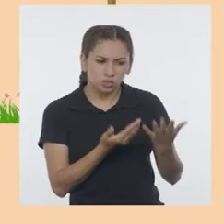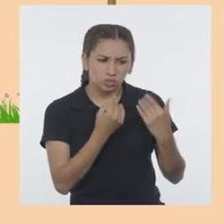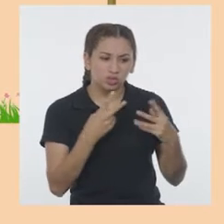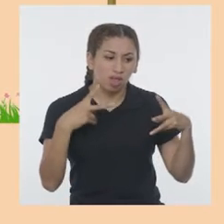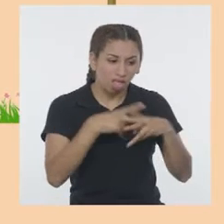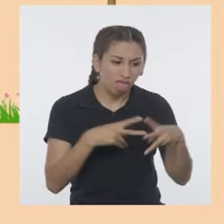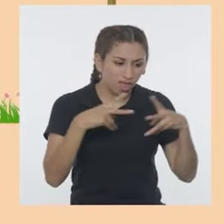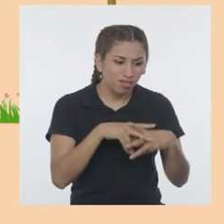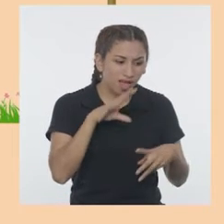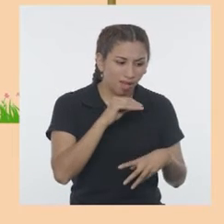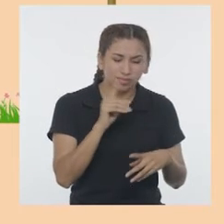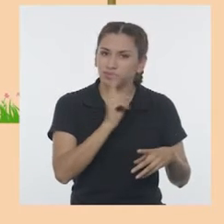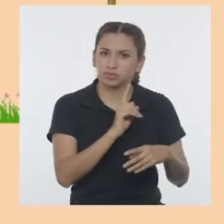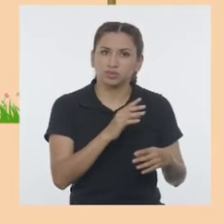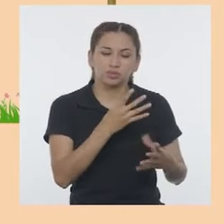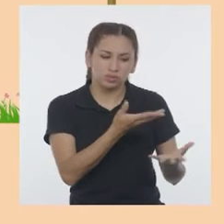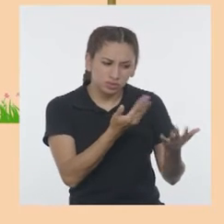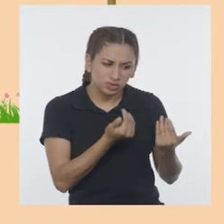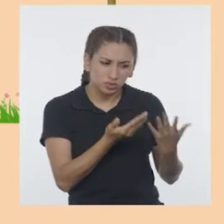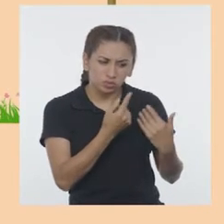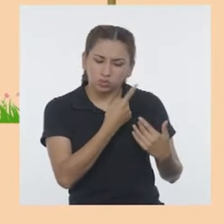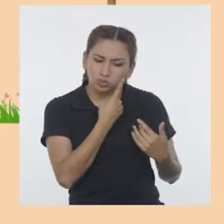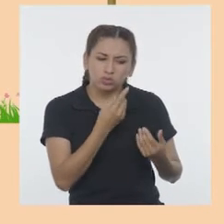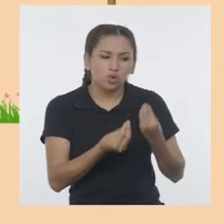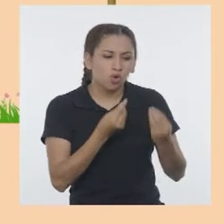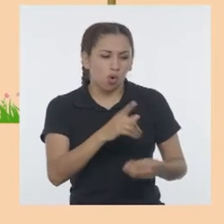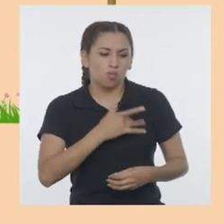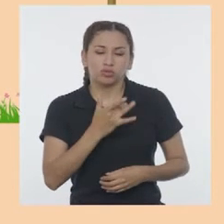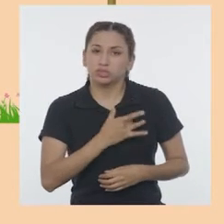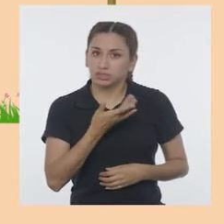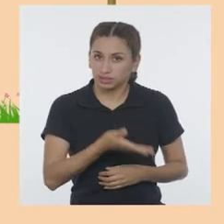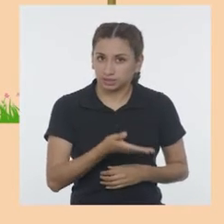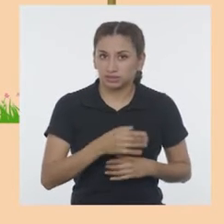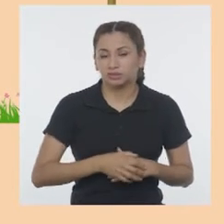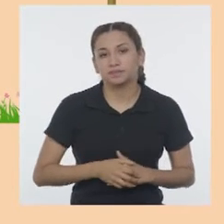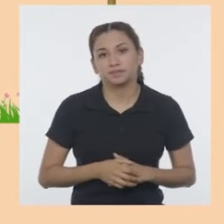interrupciones para saber lo que piensan o sienten.